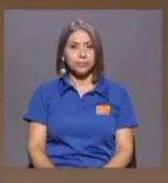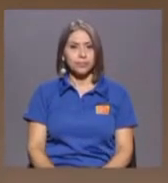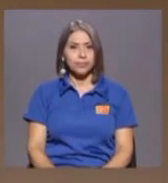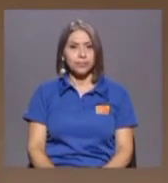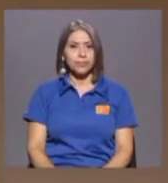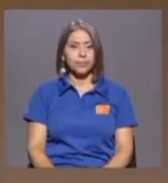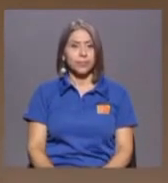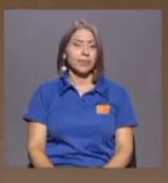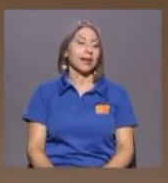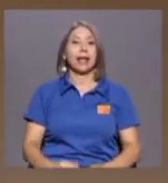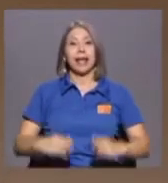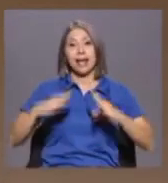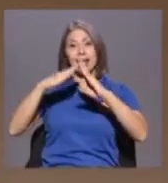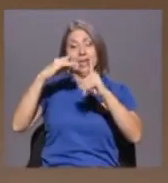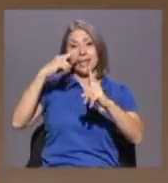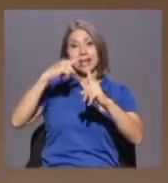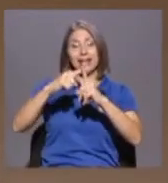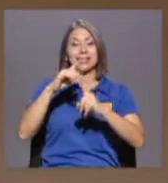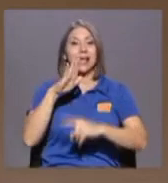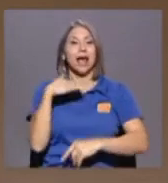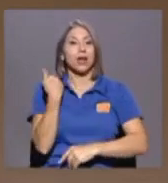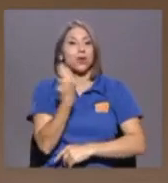Nuestra Señora de París